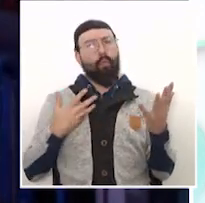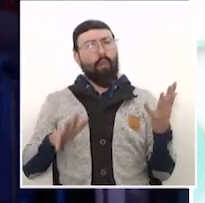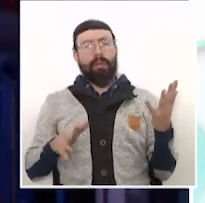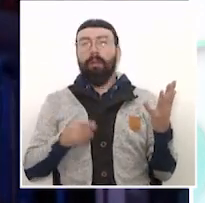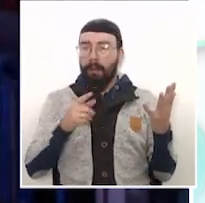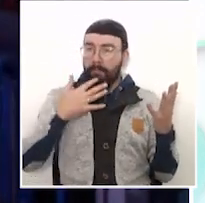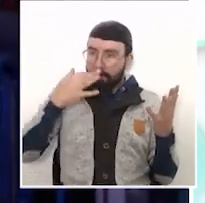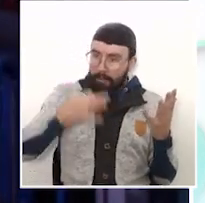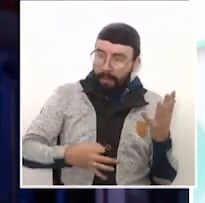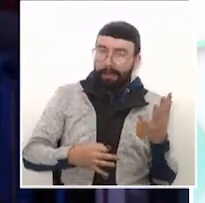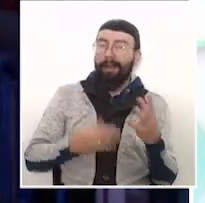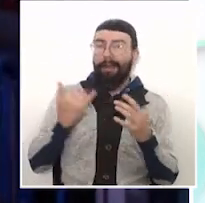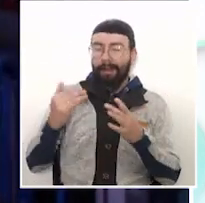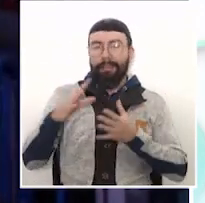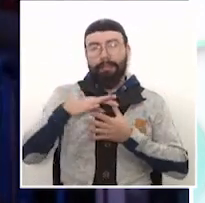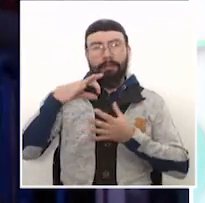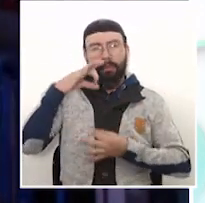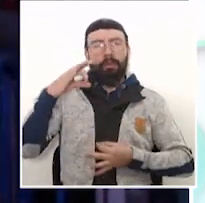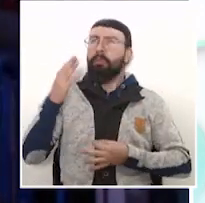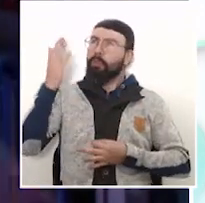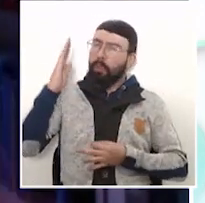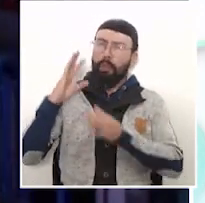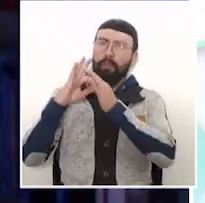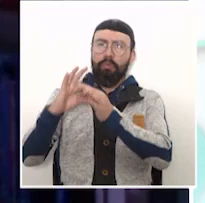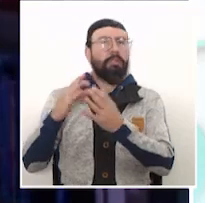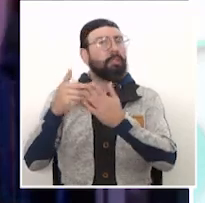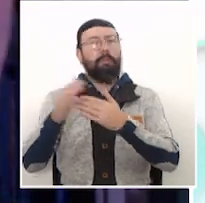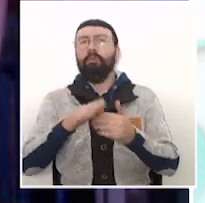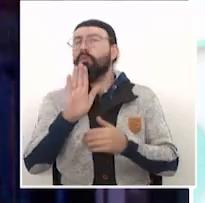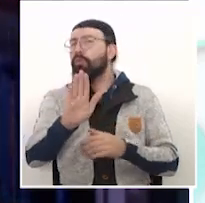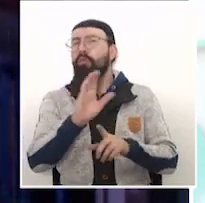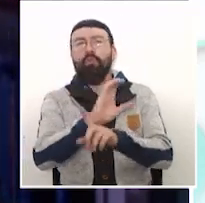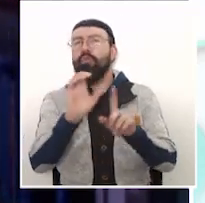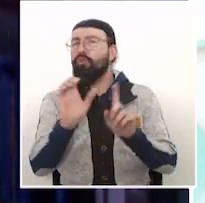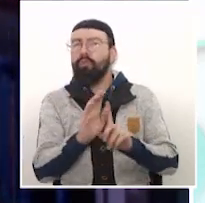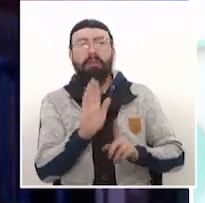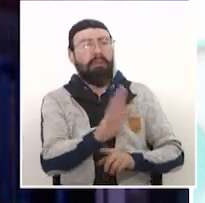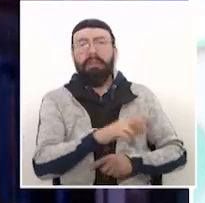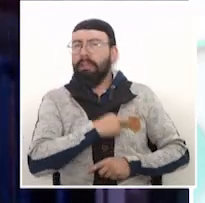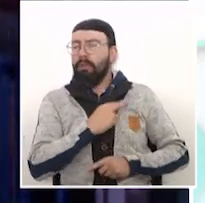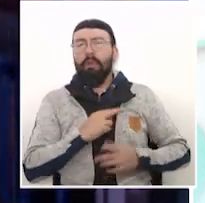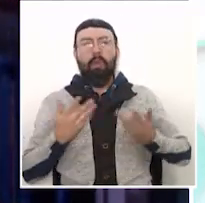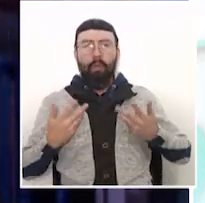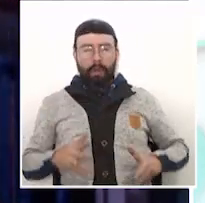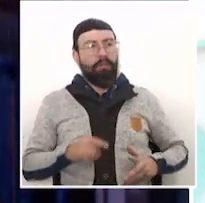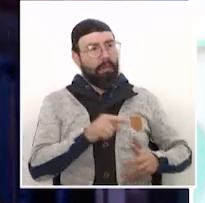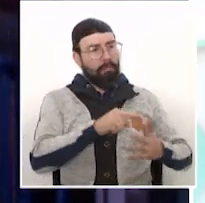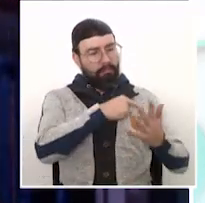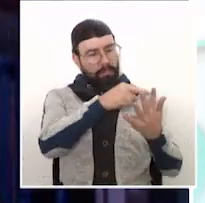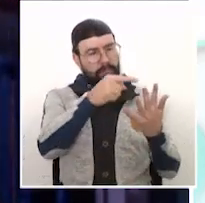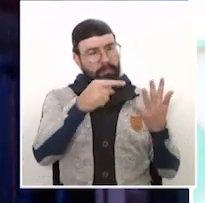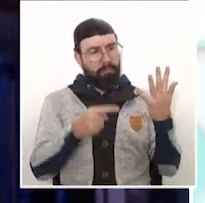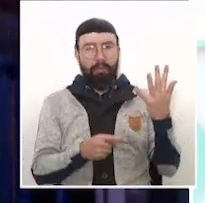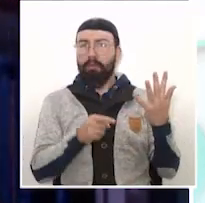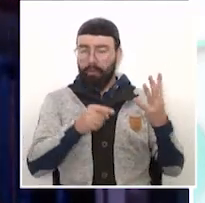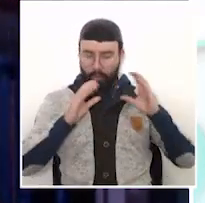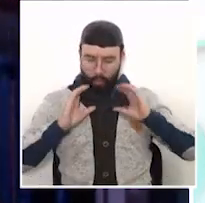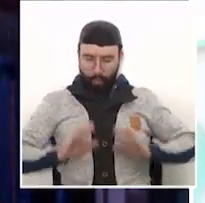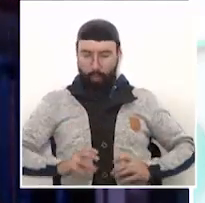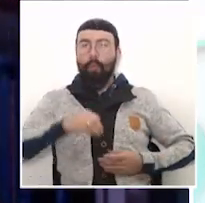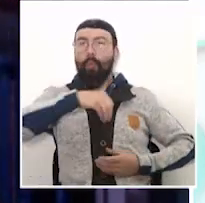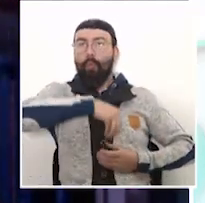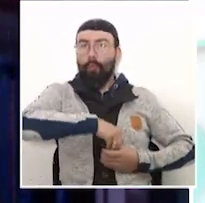expresión de Dios, no importa tu religión, no importa tu etnia, tu cultura, eres expresión de Dios en este cuerpecito físico o empaque